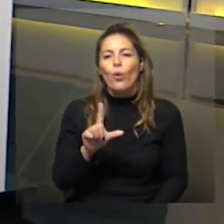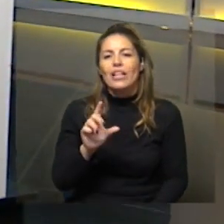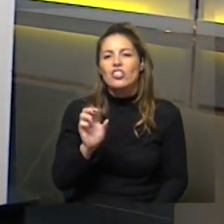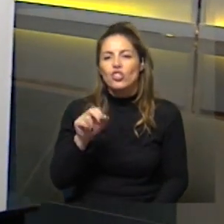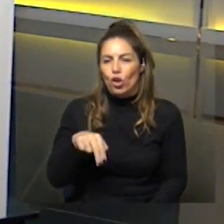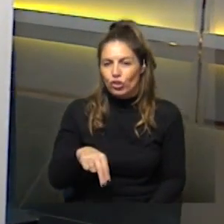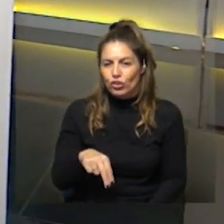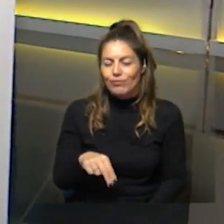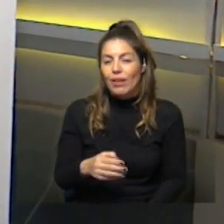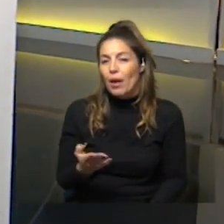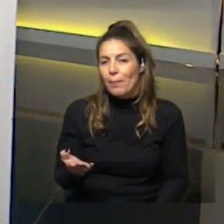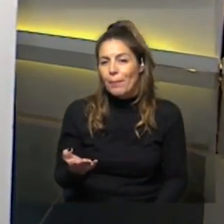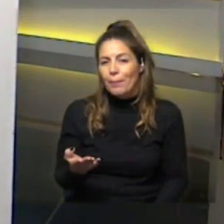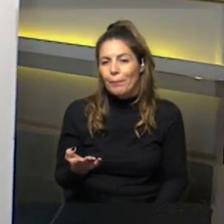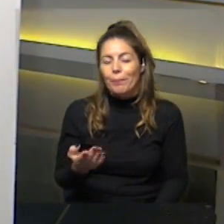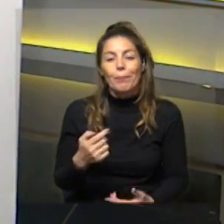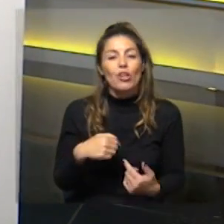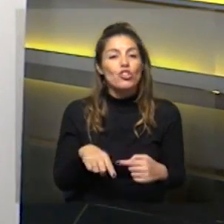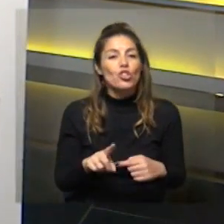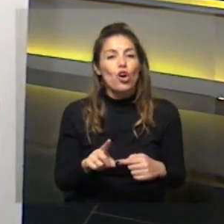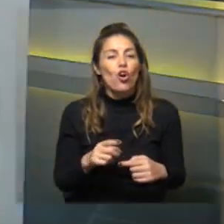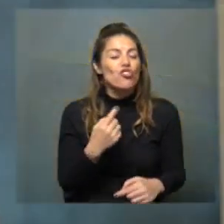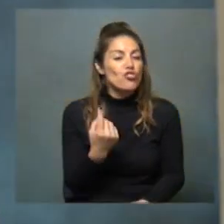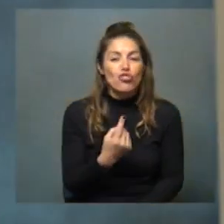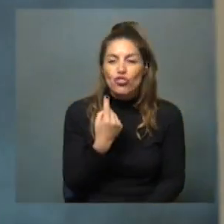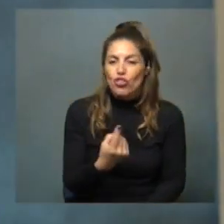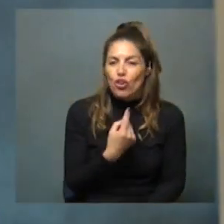Y claro, cuando estoy como solista,